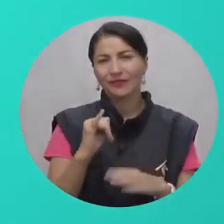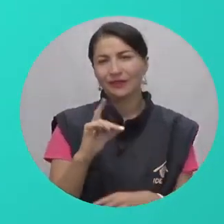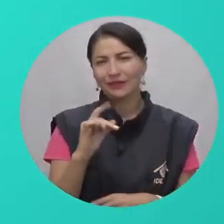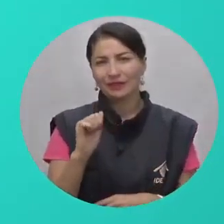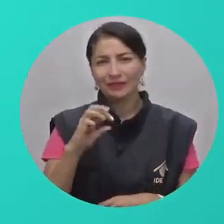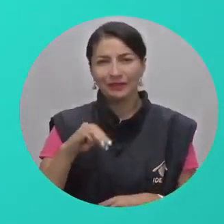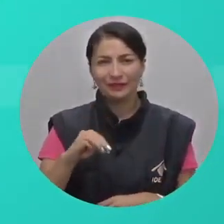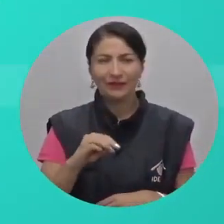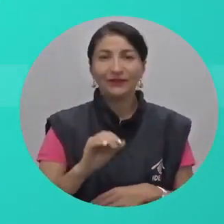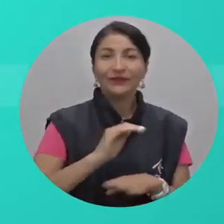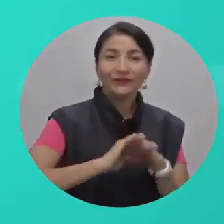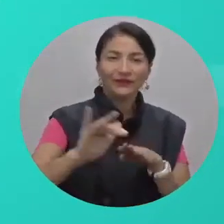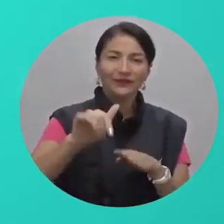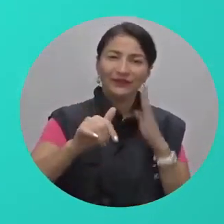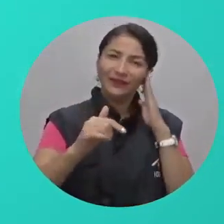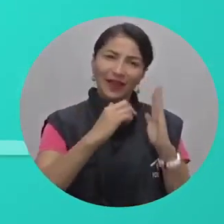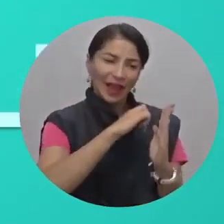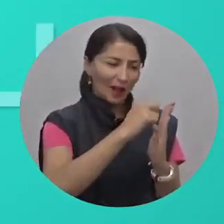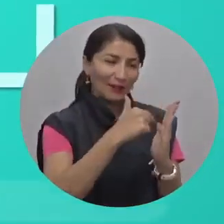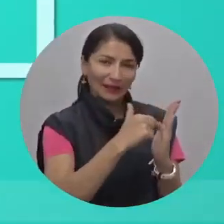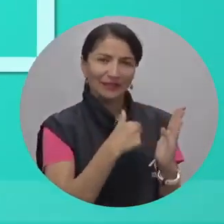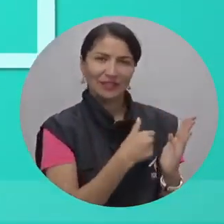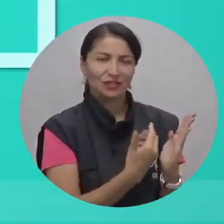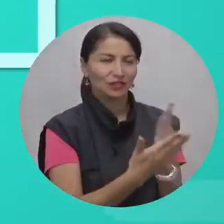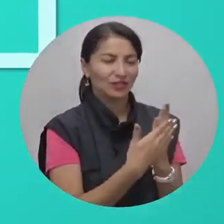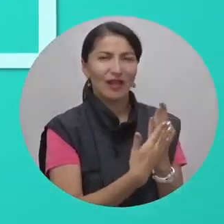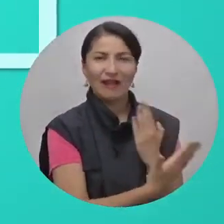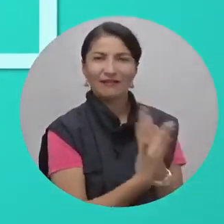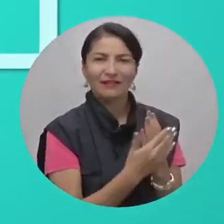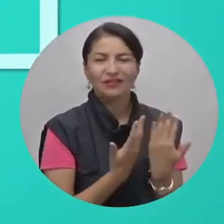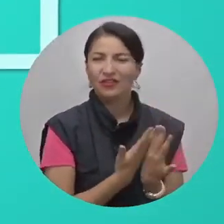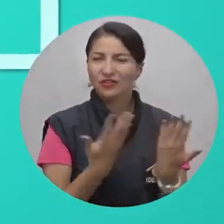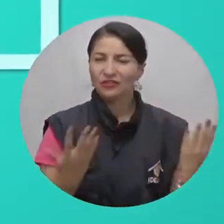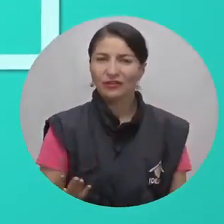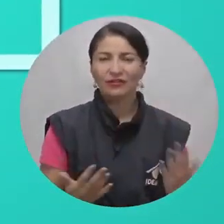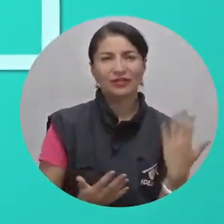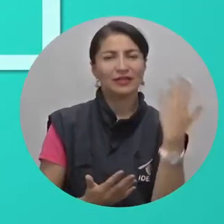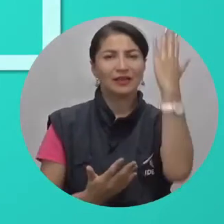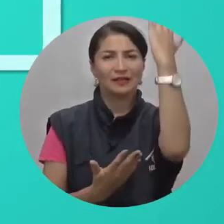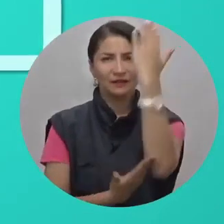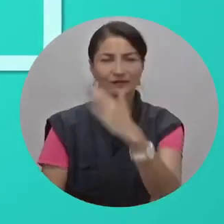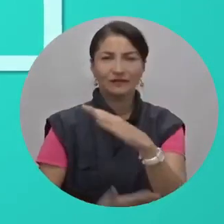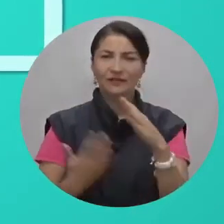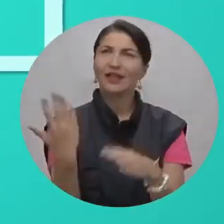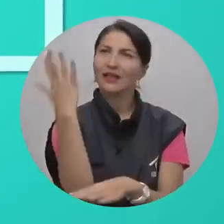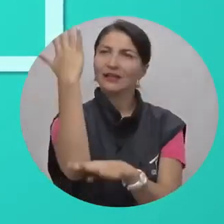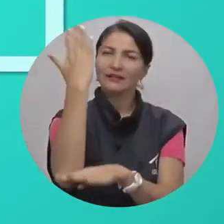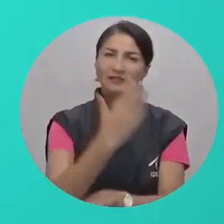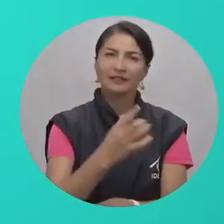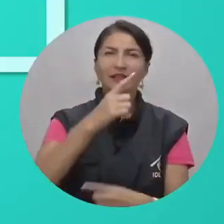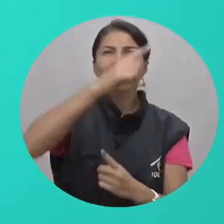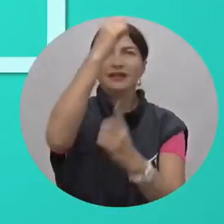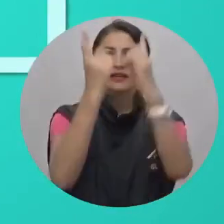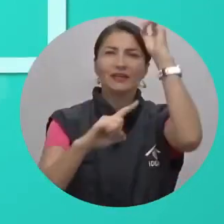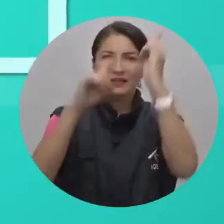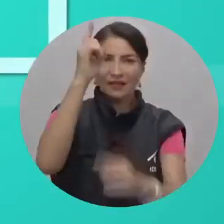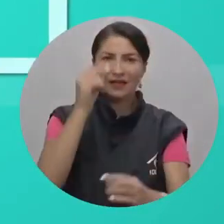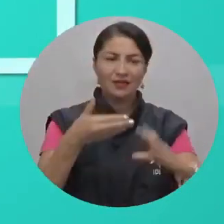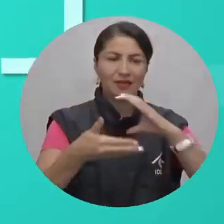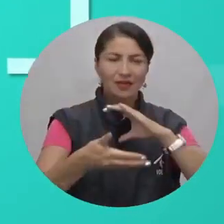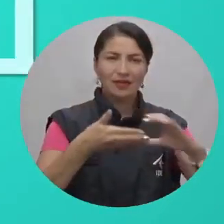www.idean.gov.co. Te invitamos a consultar la aplicación Mi Pronóstico del IDEAM, ahora con información sobre deforestación,